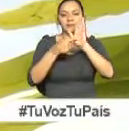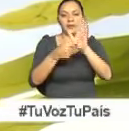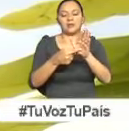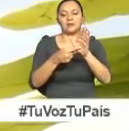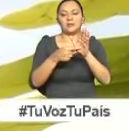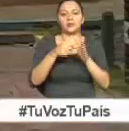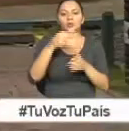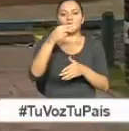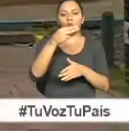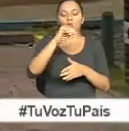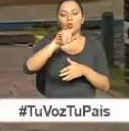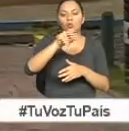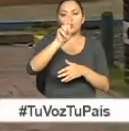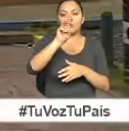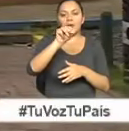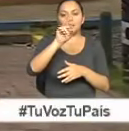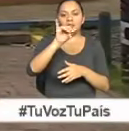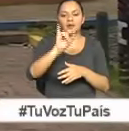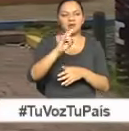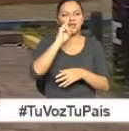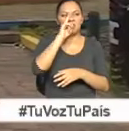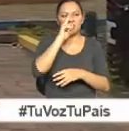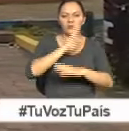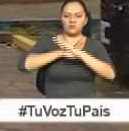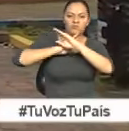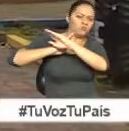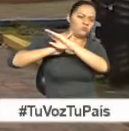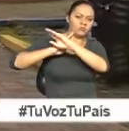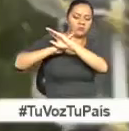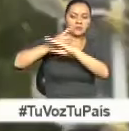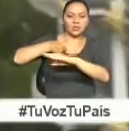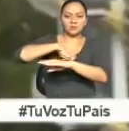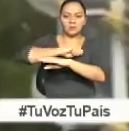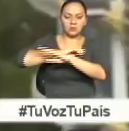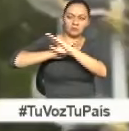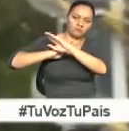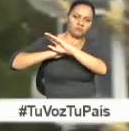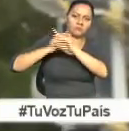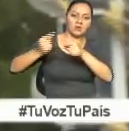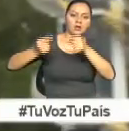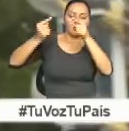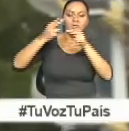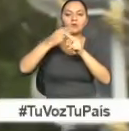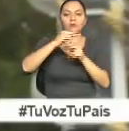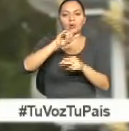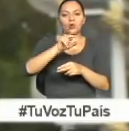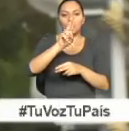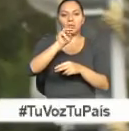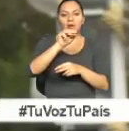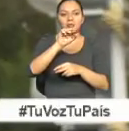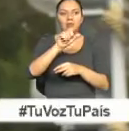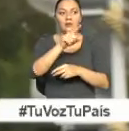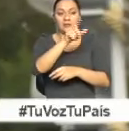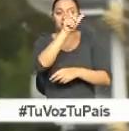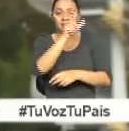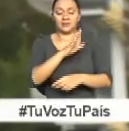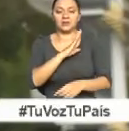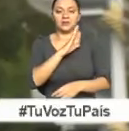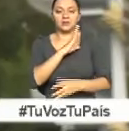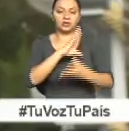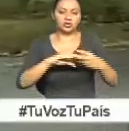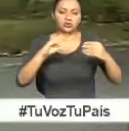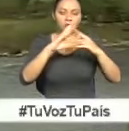indio Jumandi, quien resistió a la invasión de los españoles. Así lo destaca el historiador local Fernando